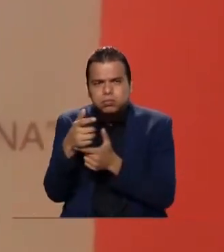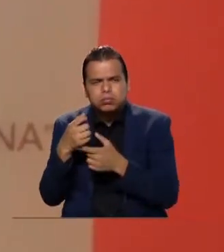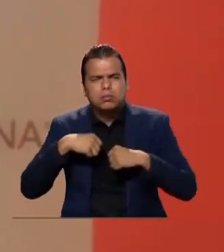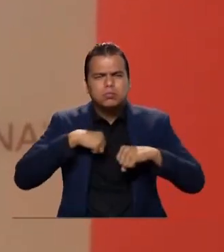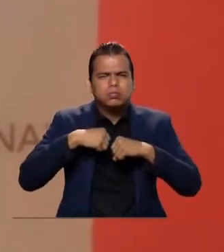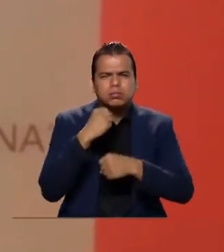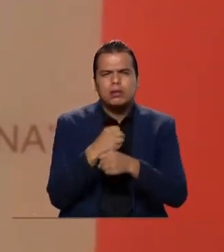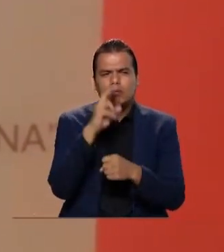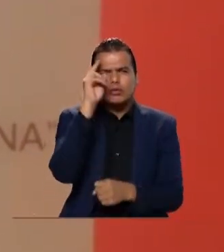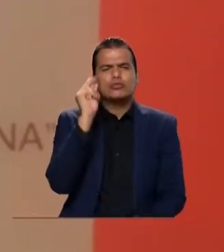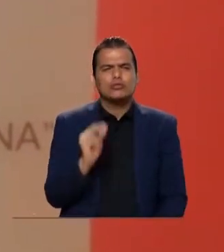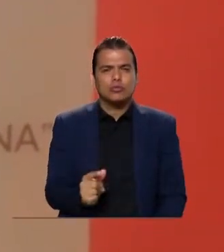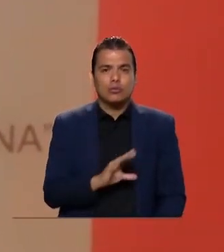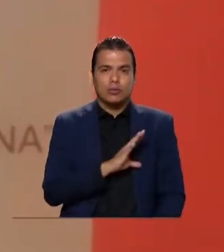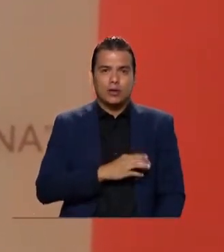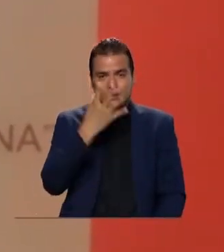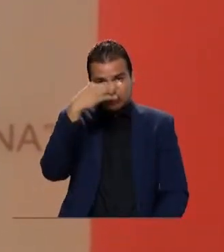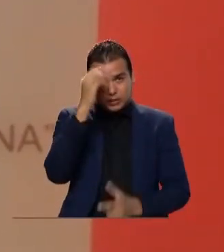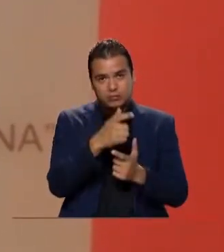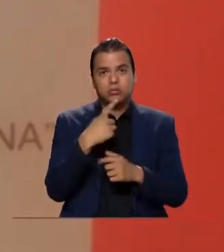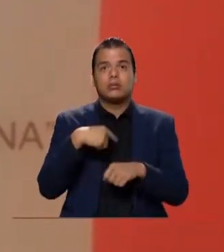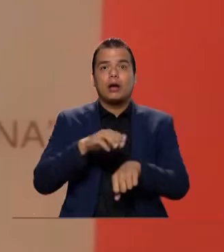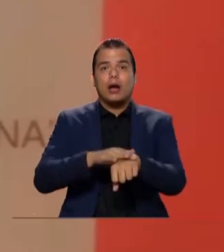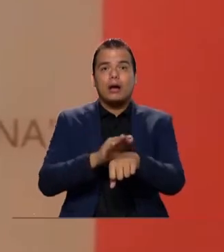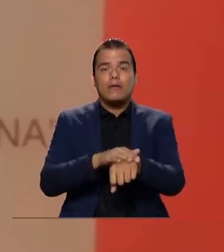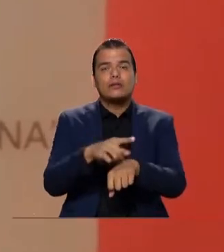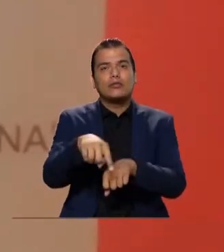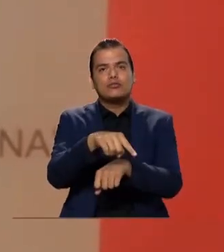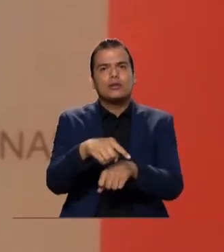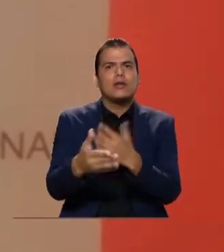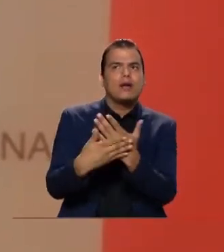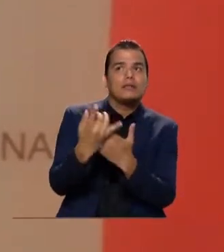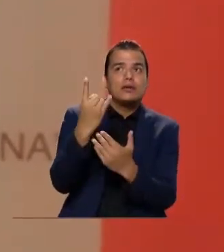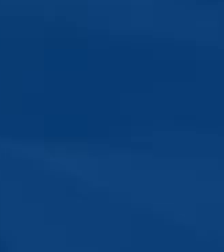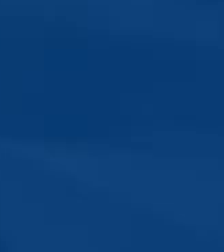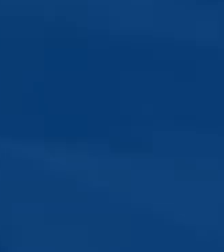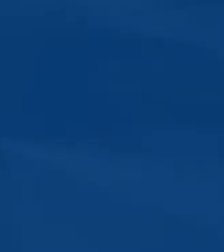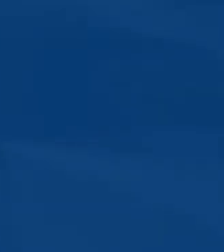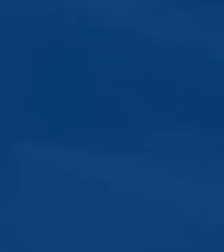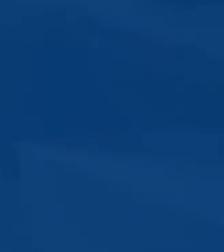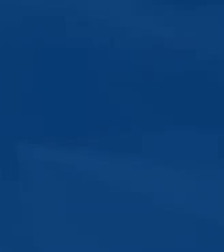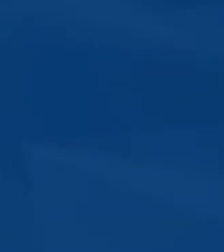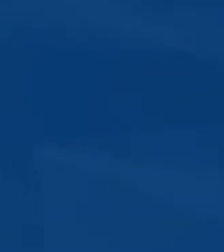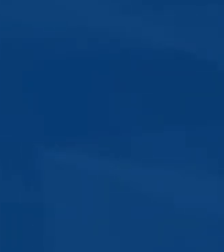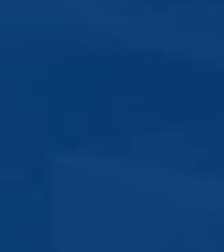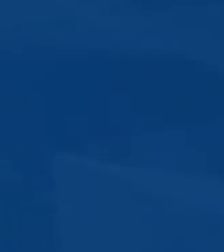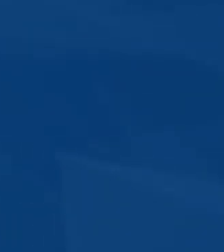El cuerpo bombero de Cali recuerda la línea 119 para la atención de incidentes.